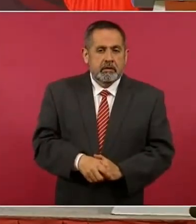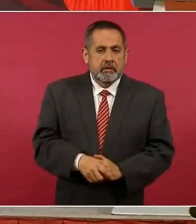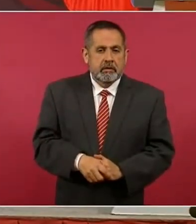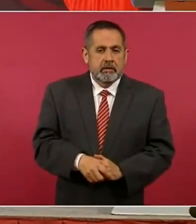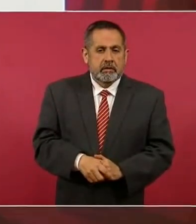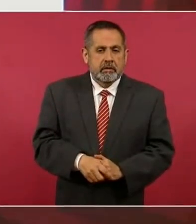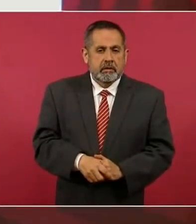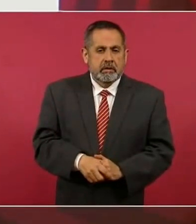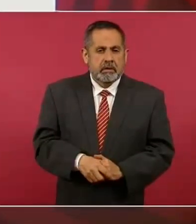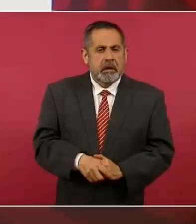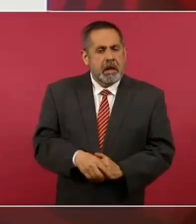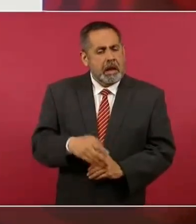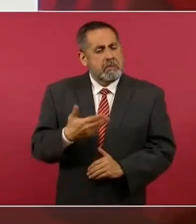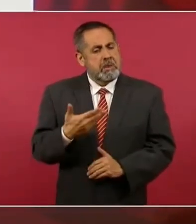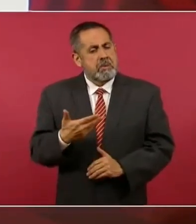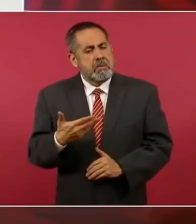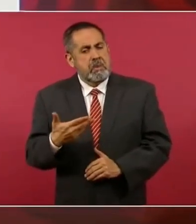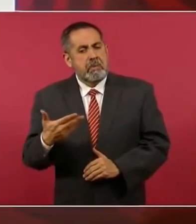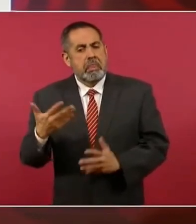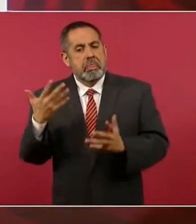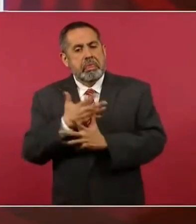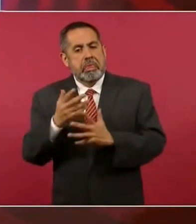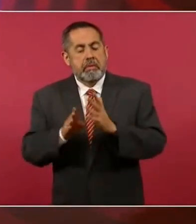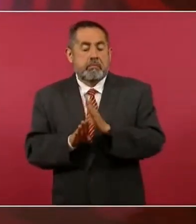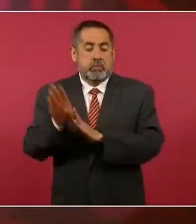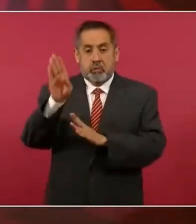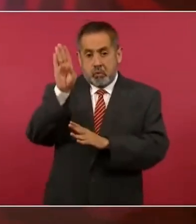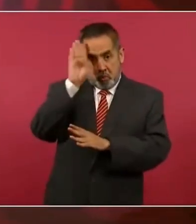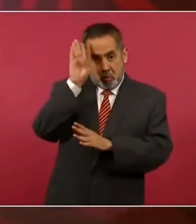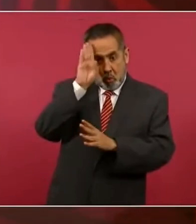que había bajado, pero aquí nos dejó